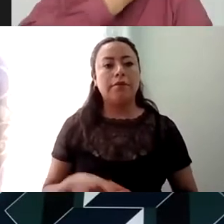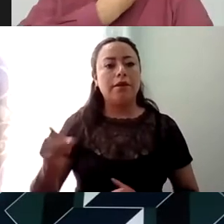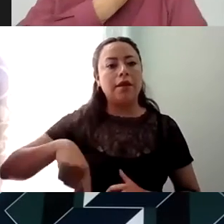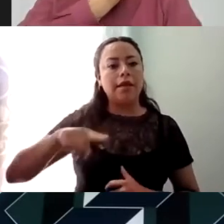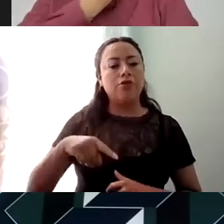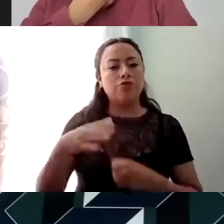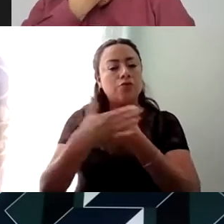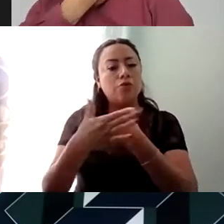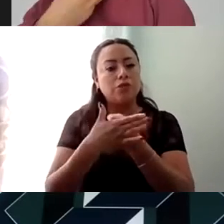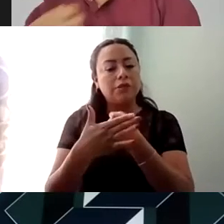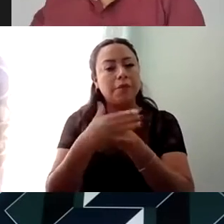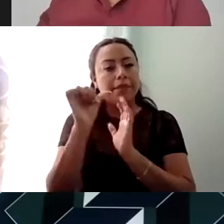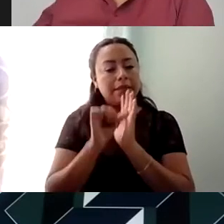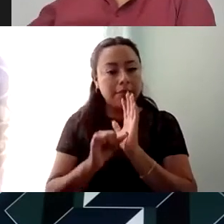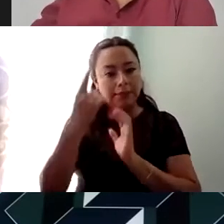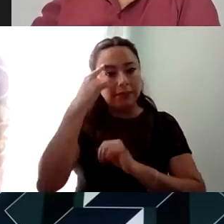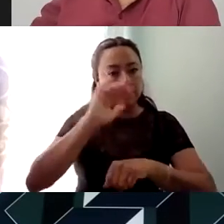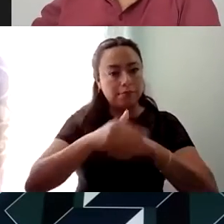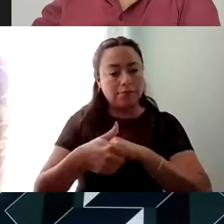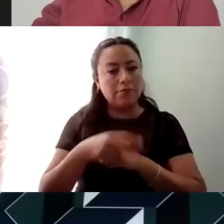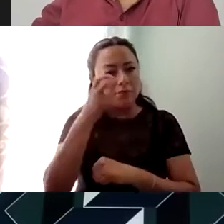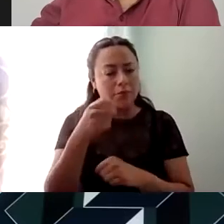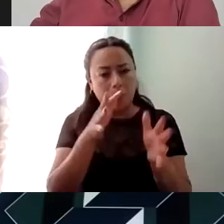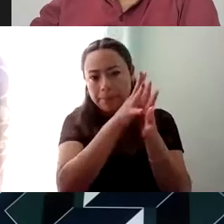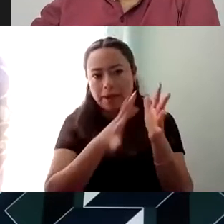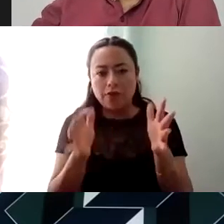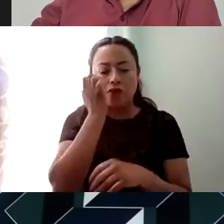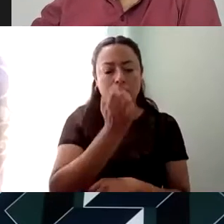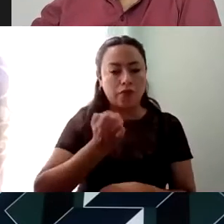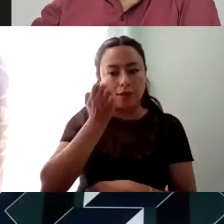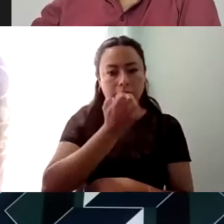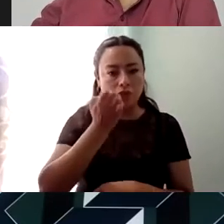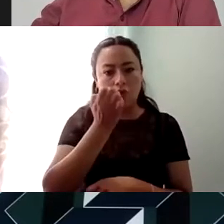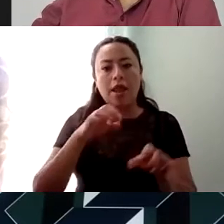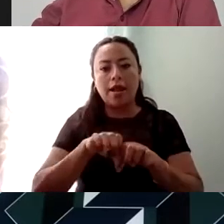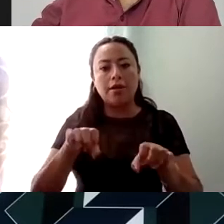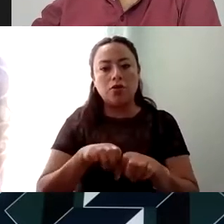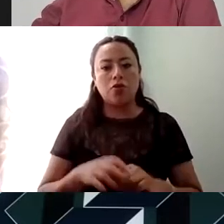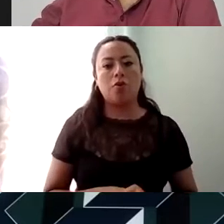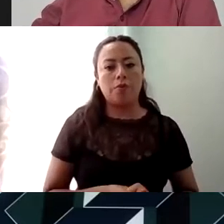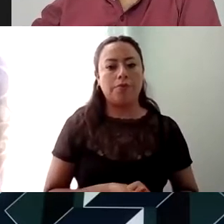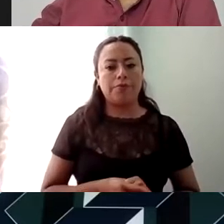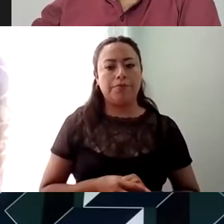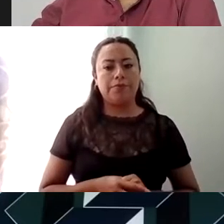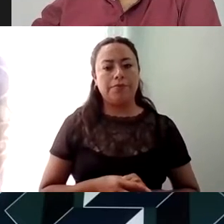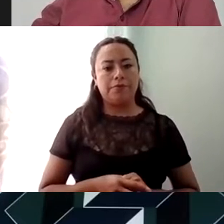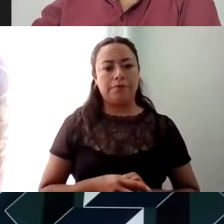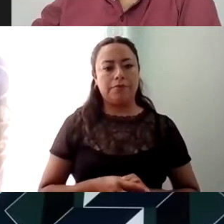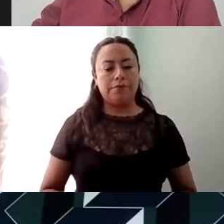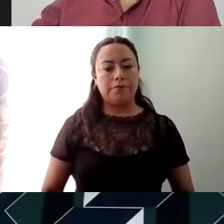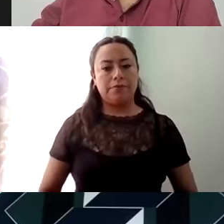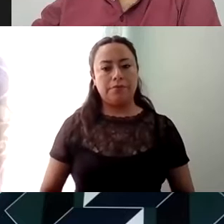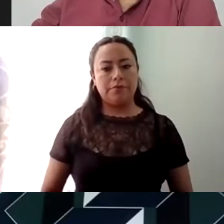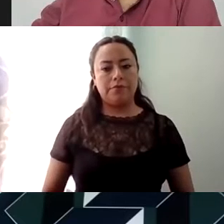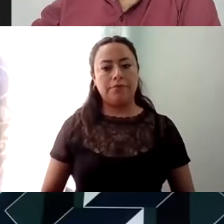concluir su periodo escolar completamente a distancia, y lamentablemente es que sí